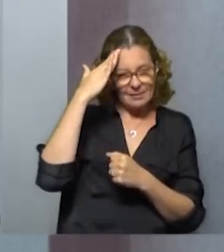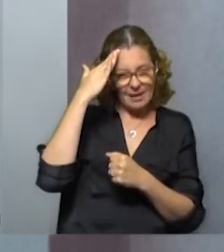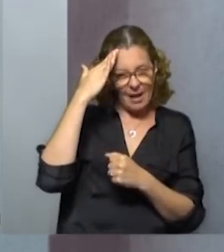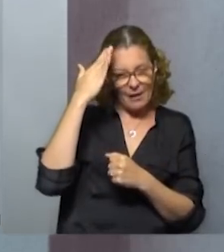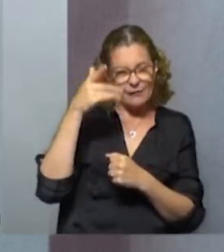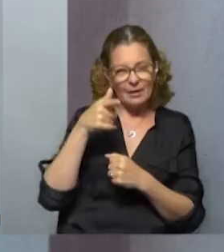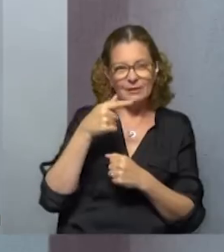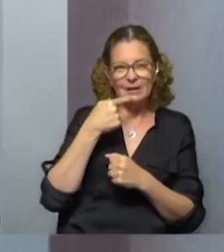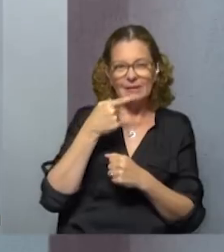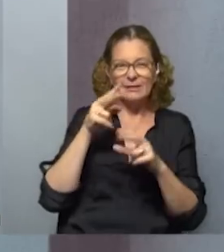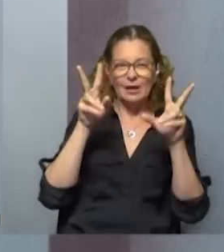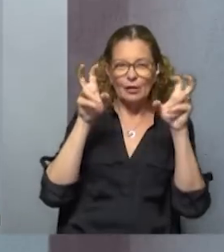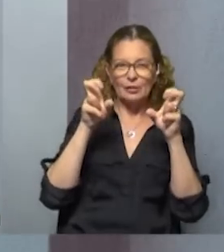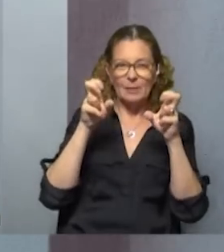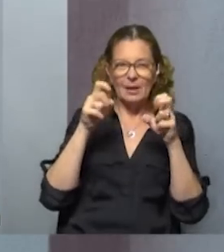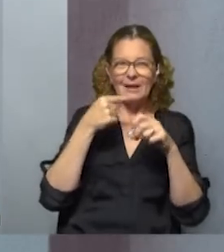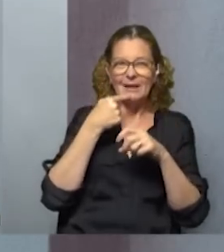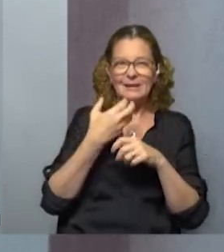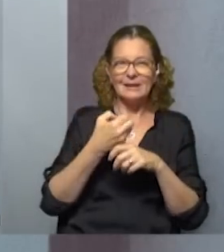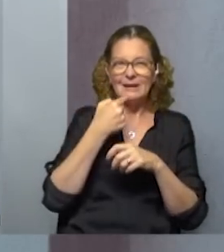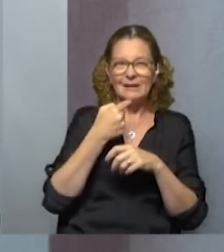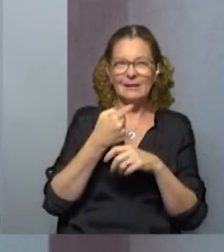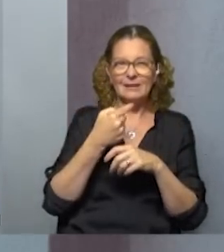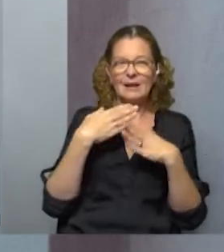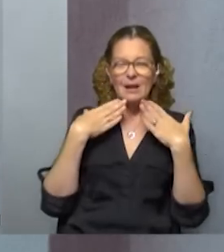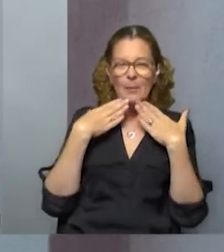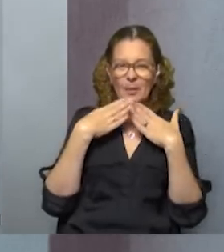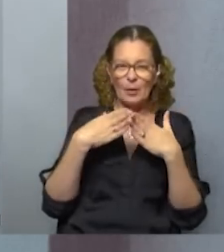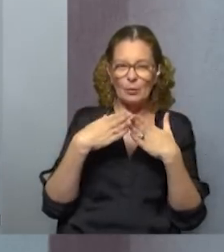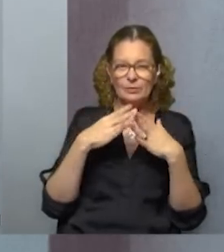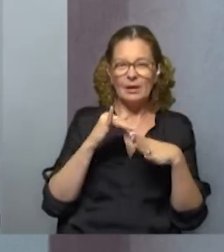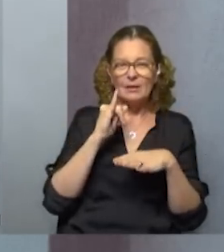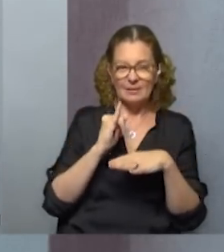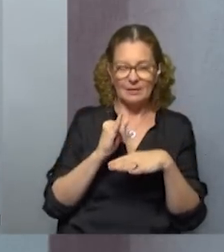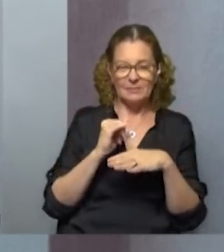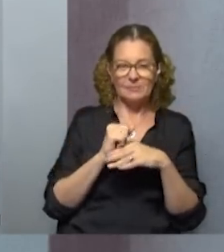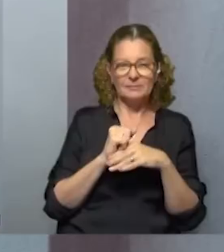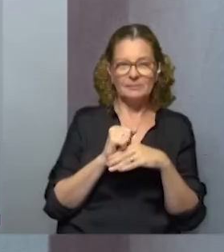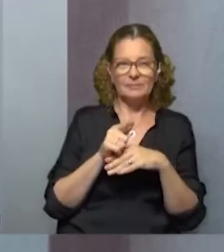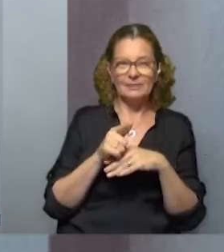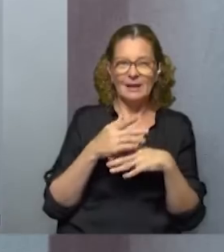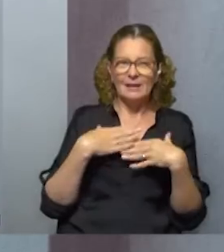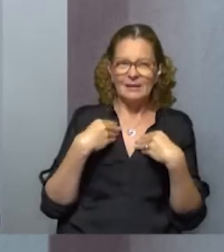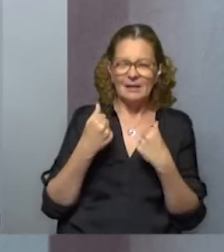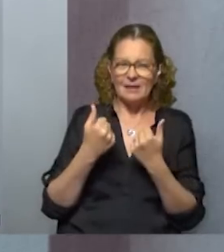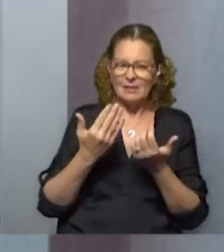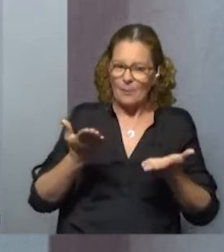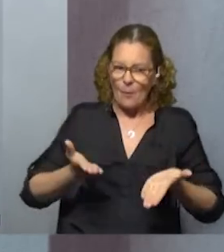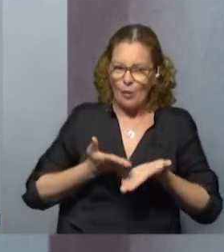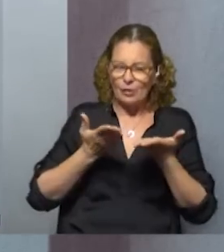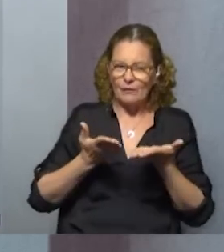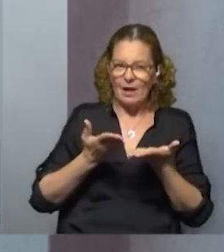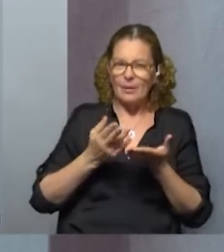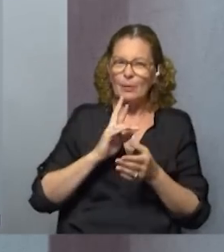abarcan los temas implicados en estas preguntas se siente motivado